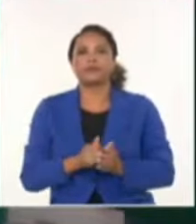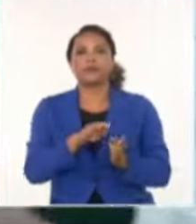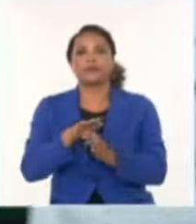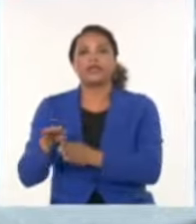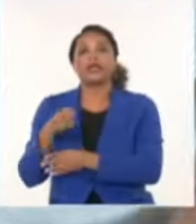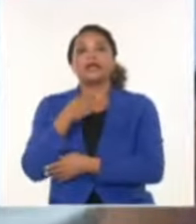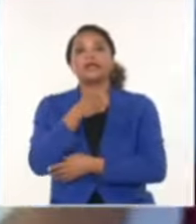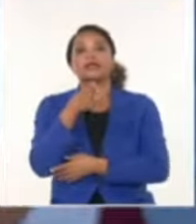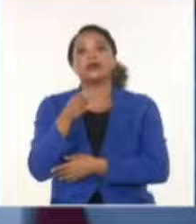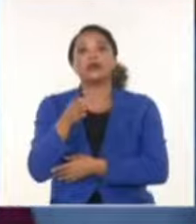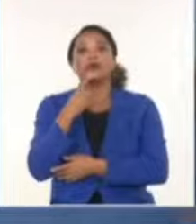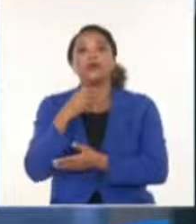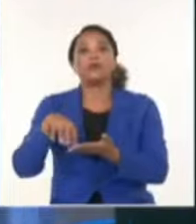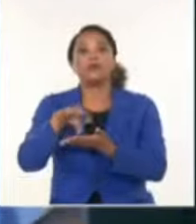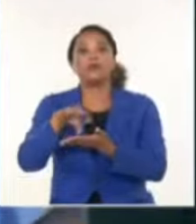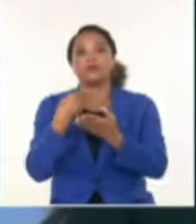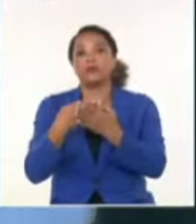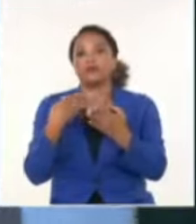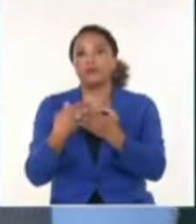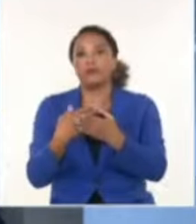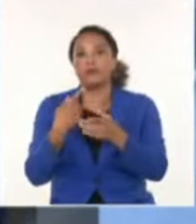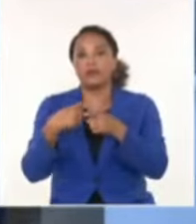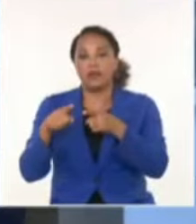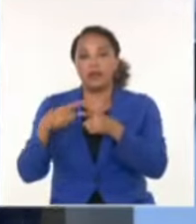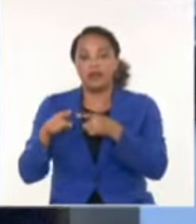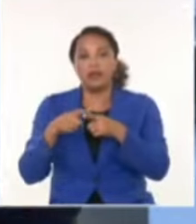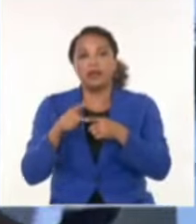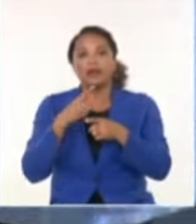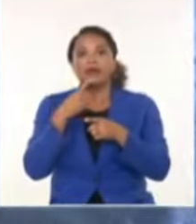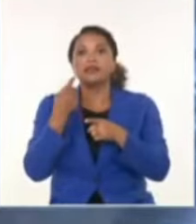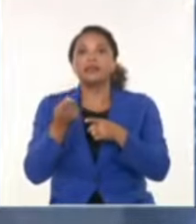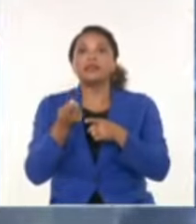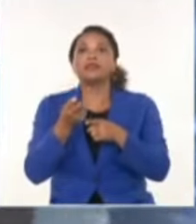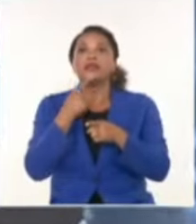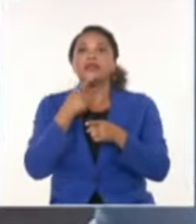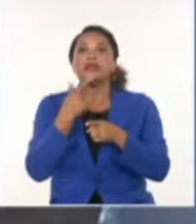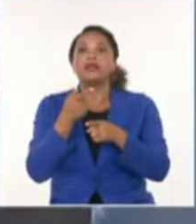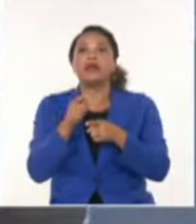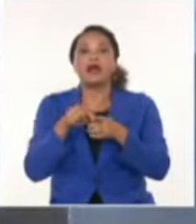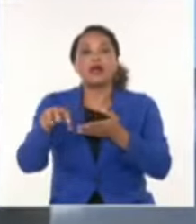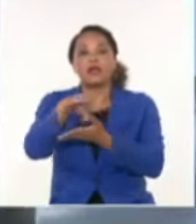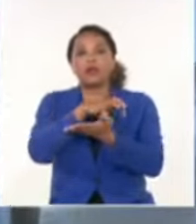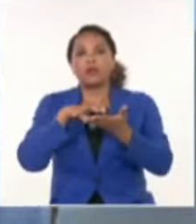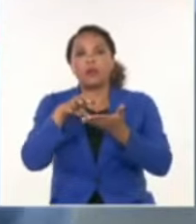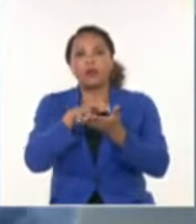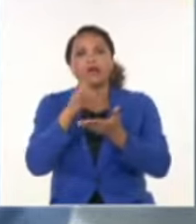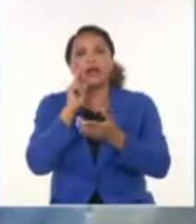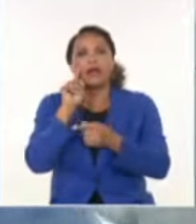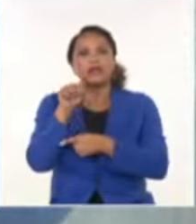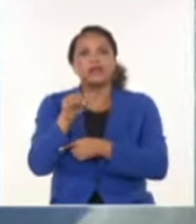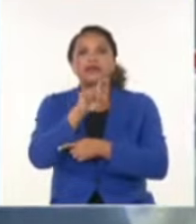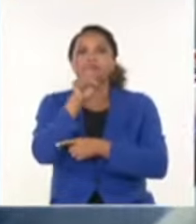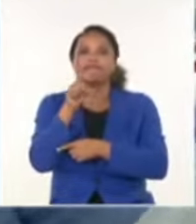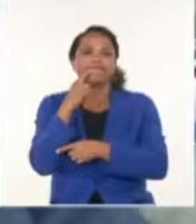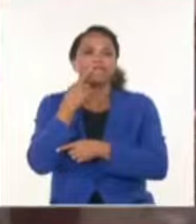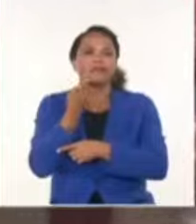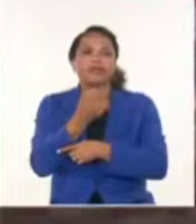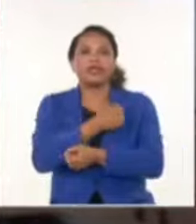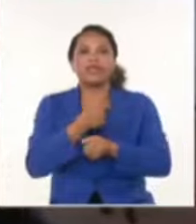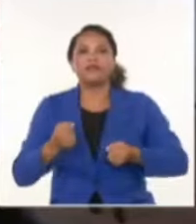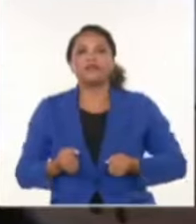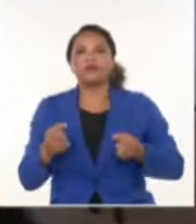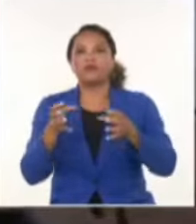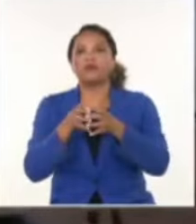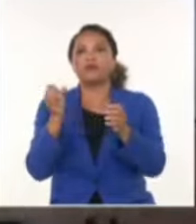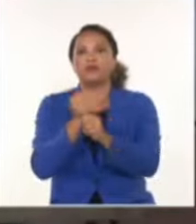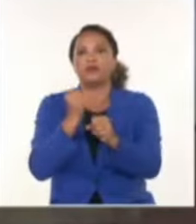comercializadora y el centro de novillas de la empresa agropecuaria Rut invasora sobresalió el esfuerzo que realiza elc